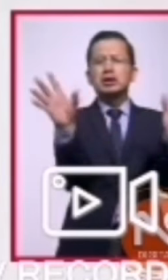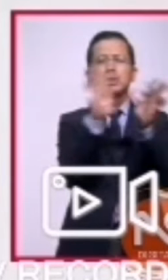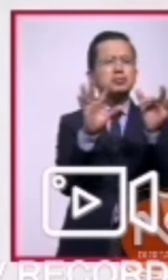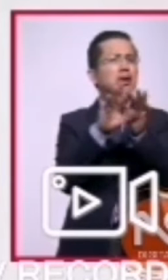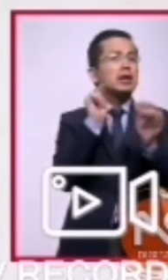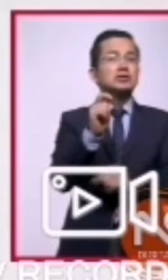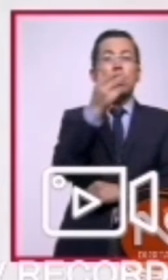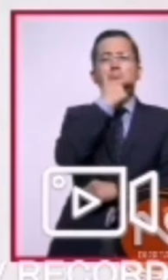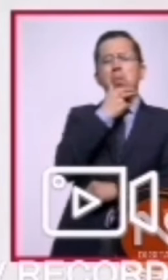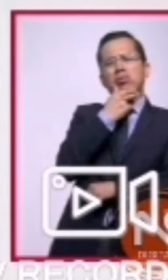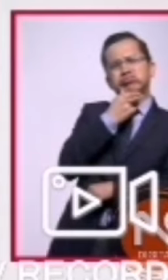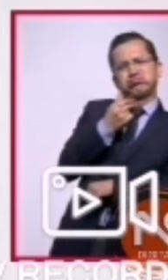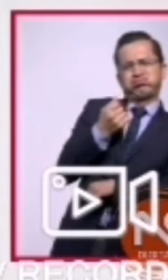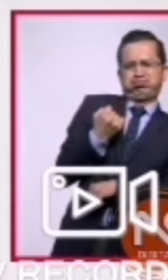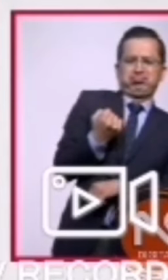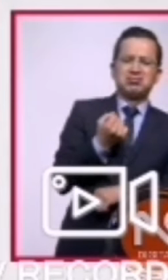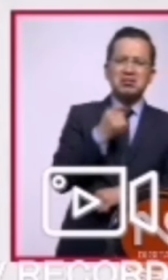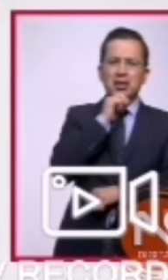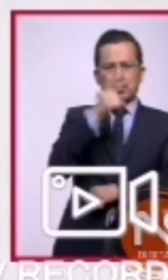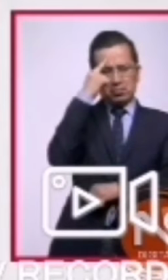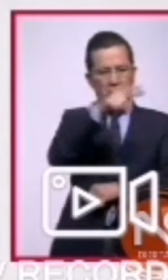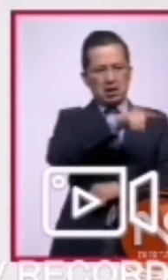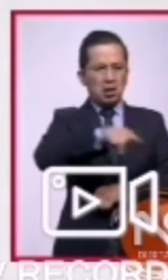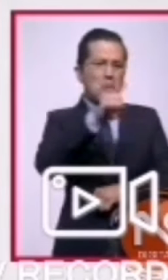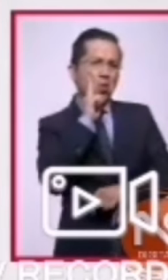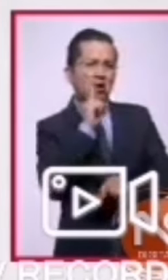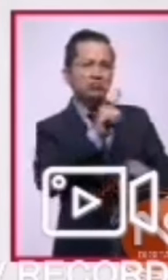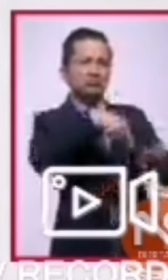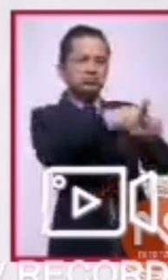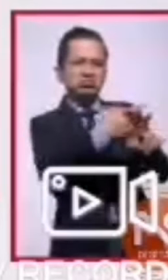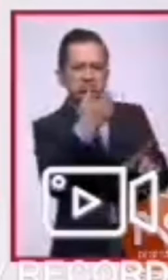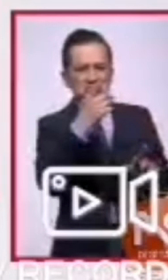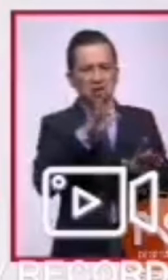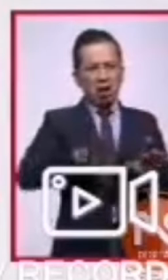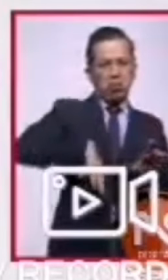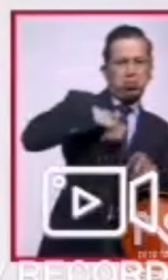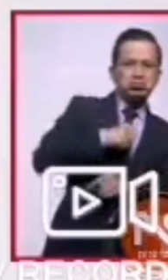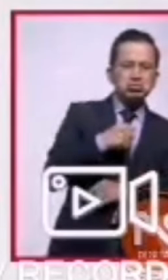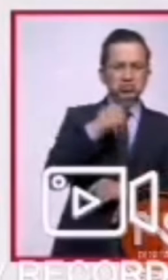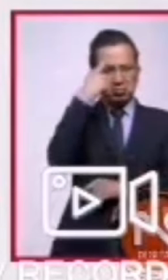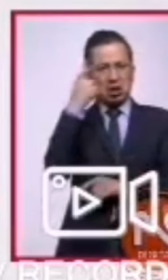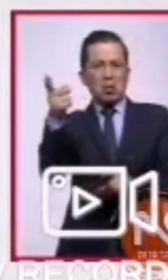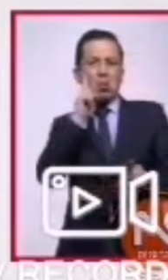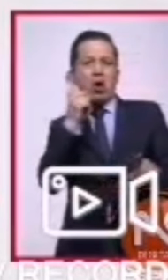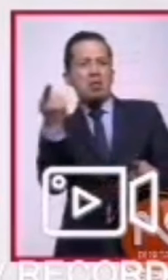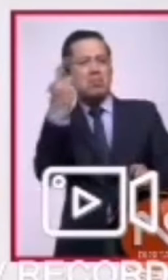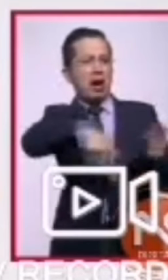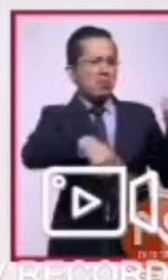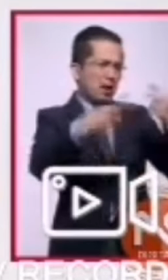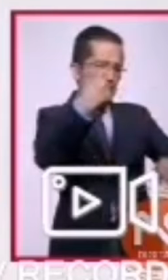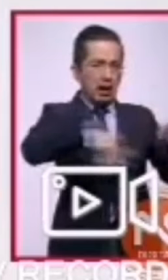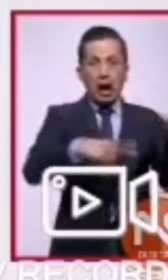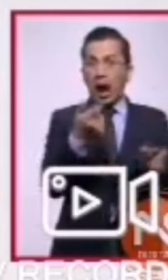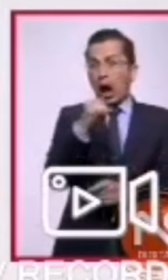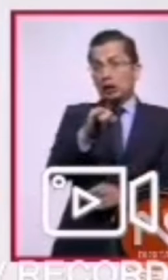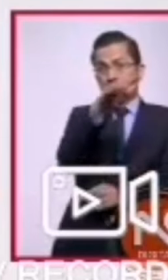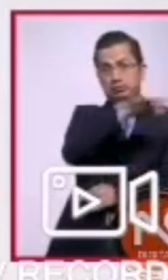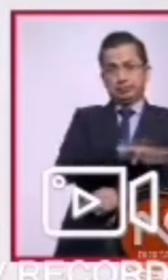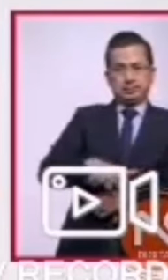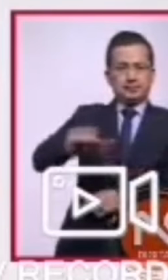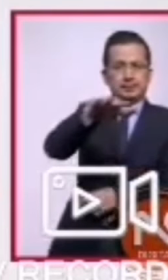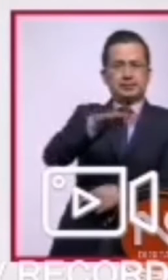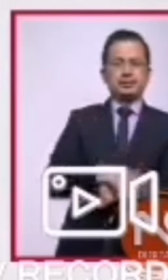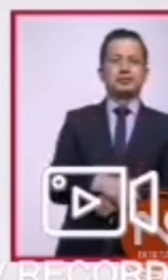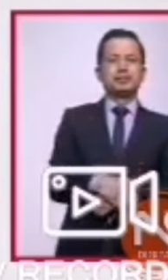los roles que impone la sociedad a hombres y mujeres. Yo utilizo personajes que están rompiendo